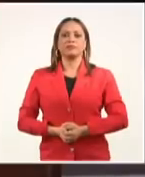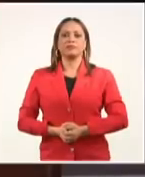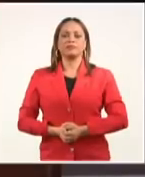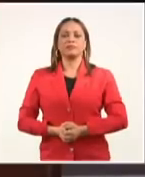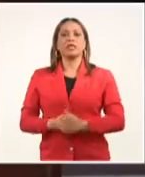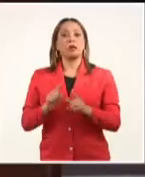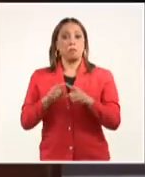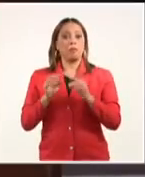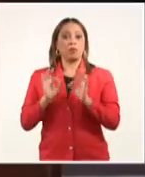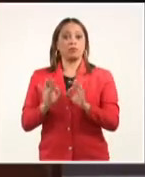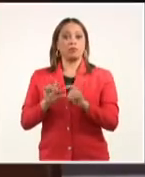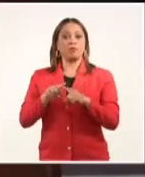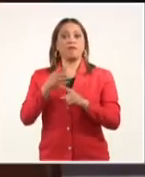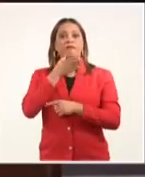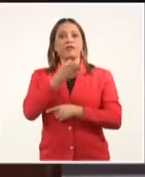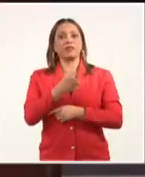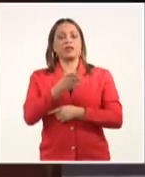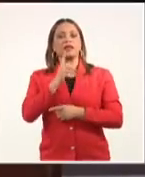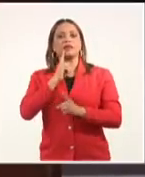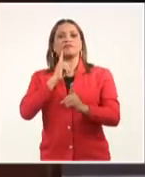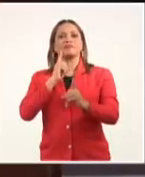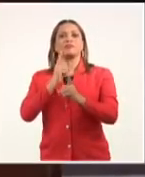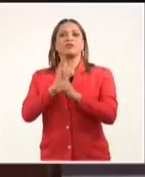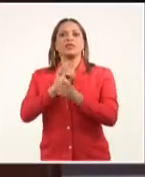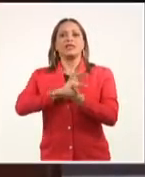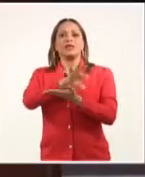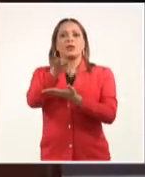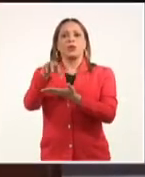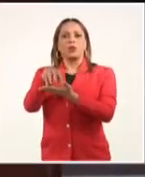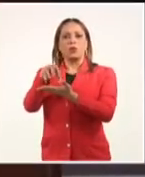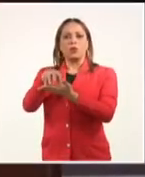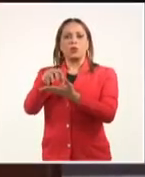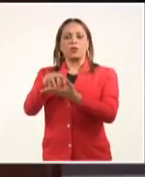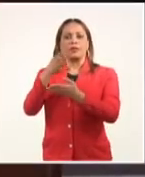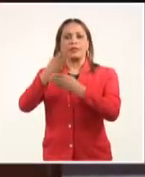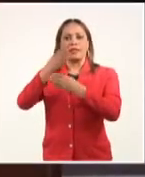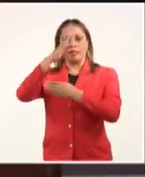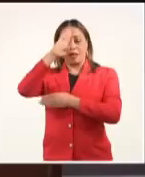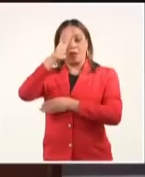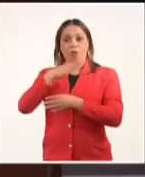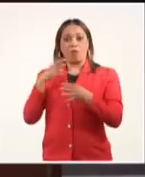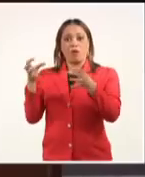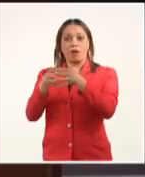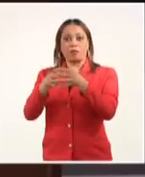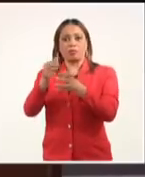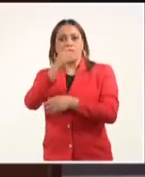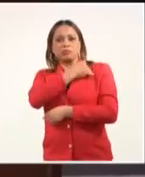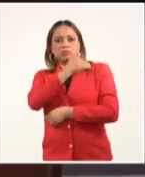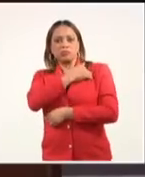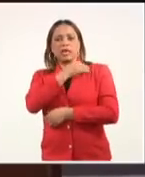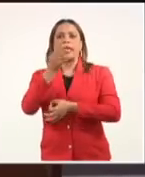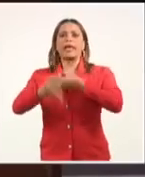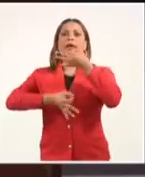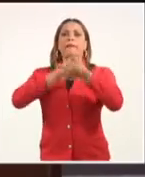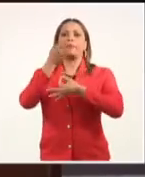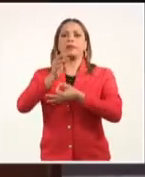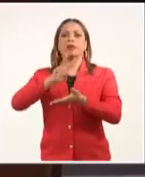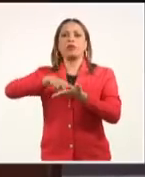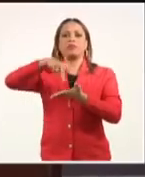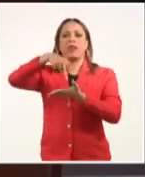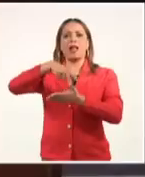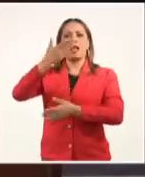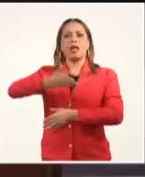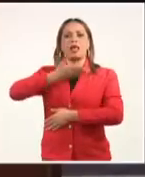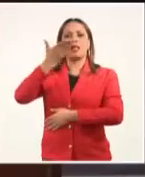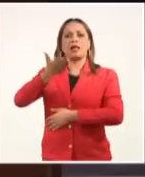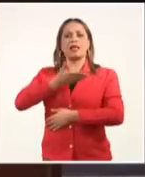Fidel, cuando se encontraba a las puertas de Santiago, afirmó en su alocución por